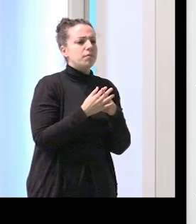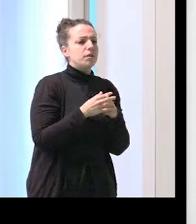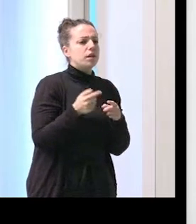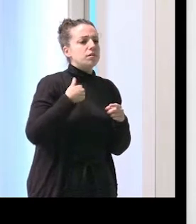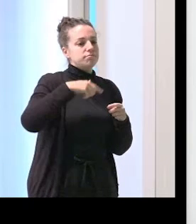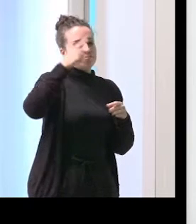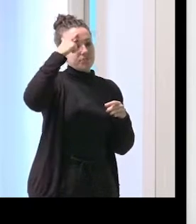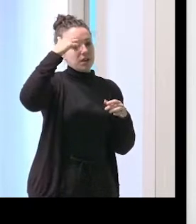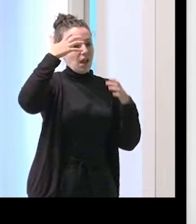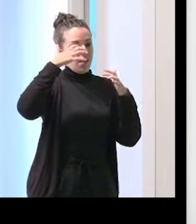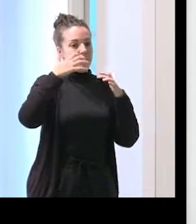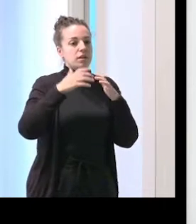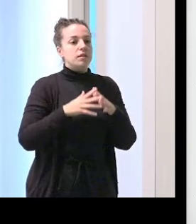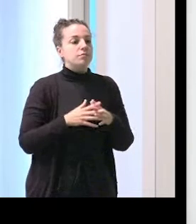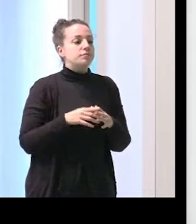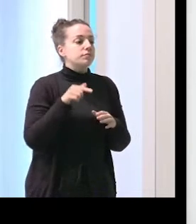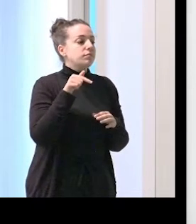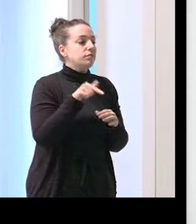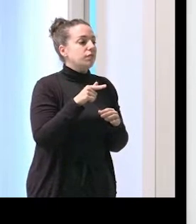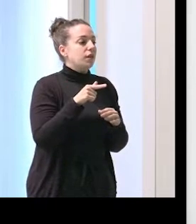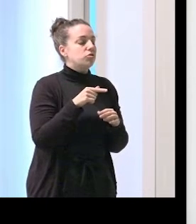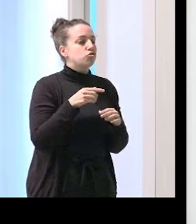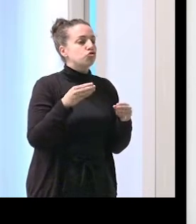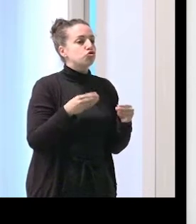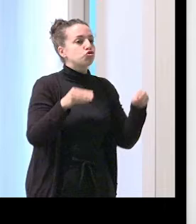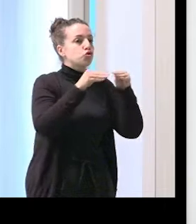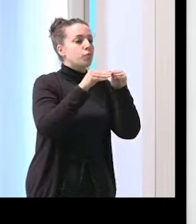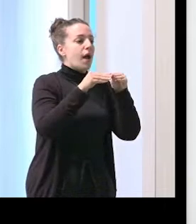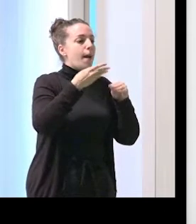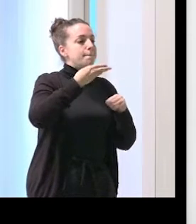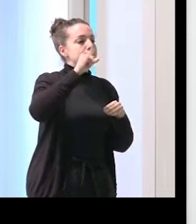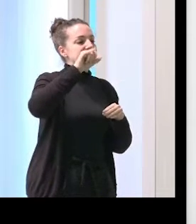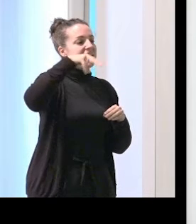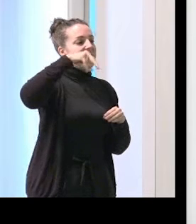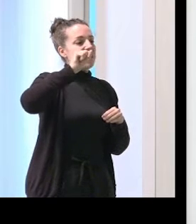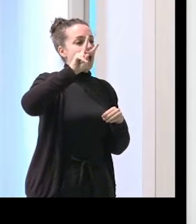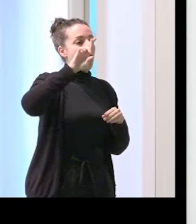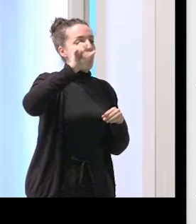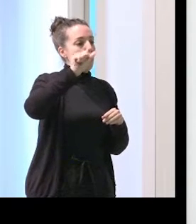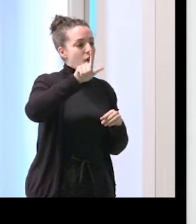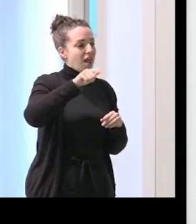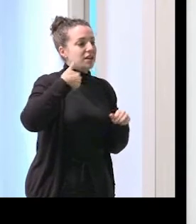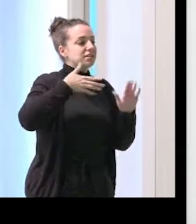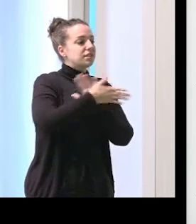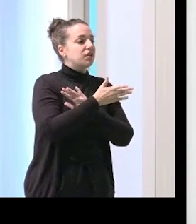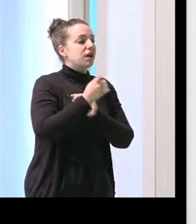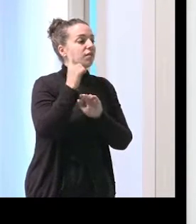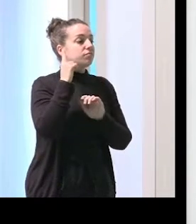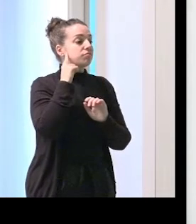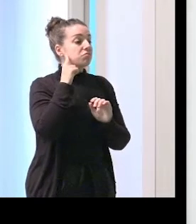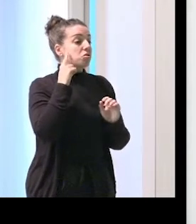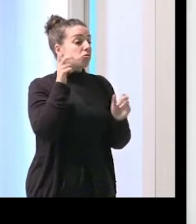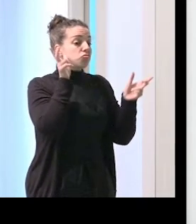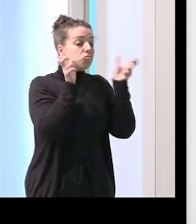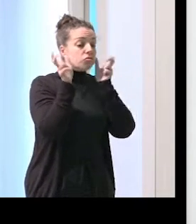cabeza. ¿Qué es la suma binaural? Pues es la mayor sensibilidad al sonido cuando los 2 oídos funcionan a la vez y mejora